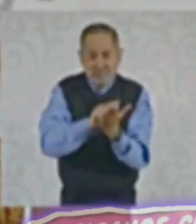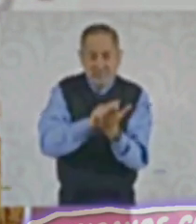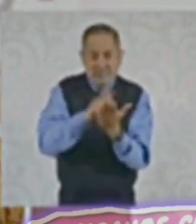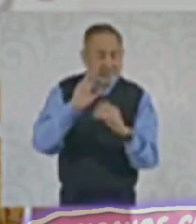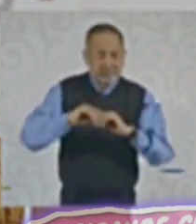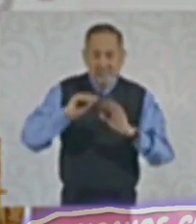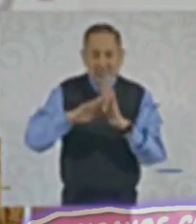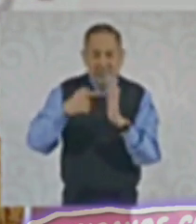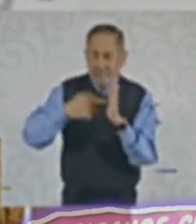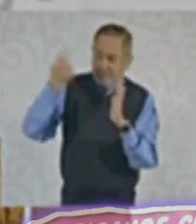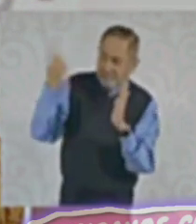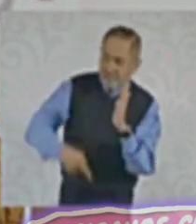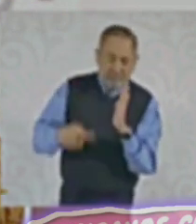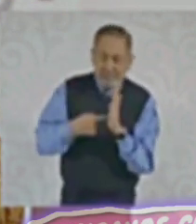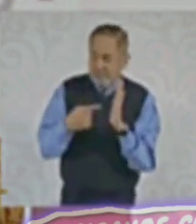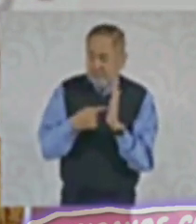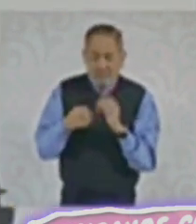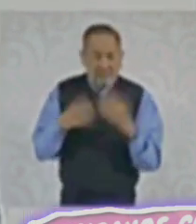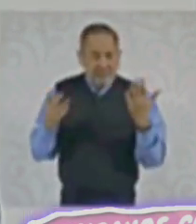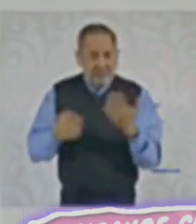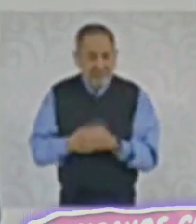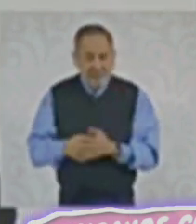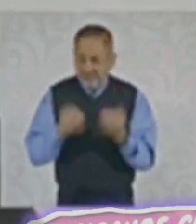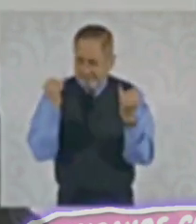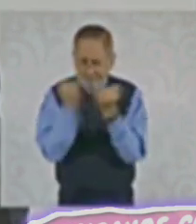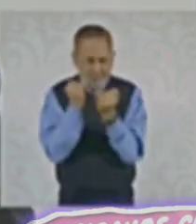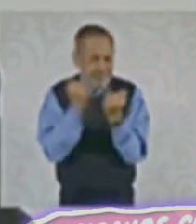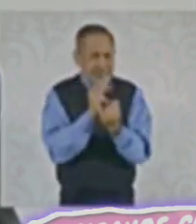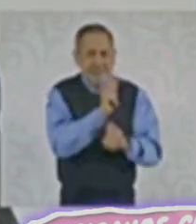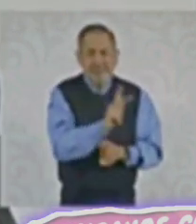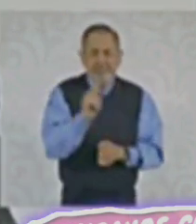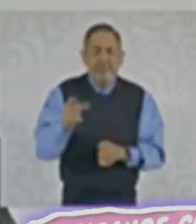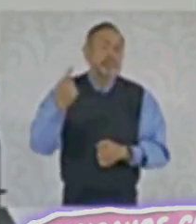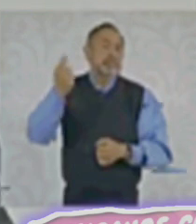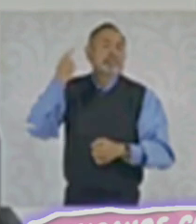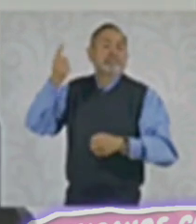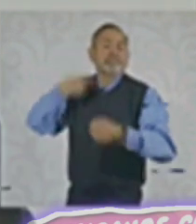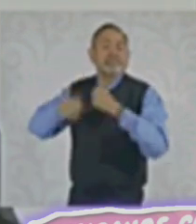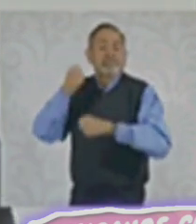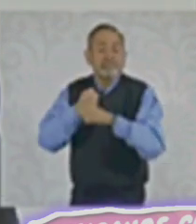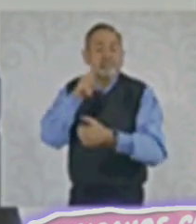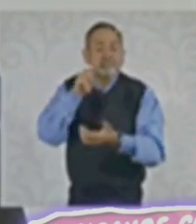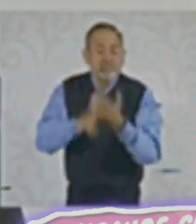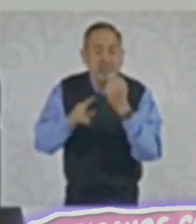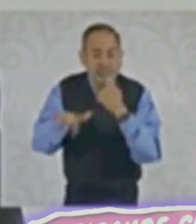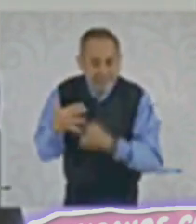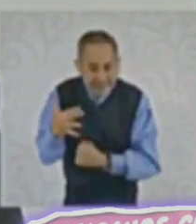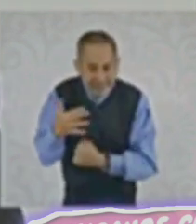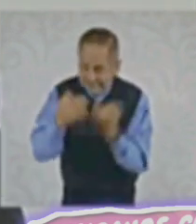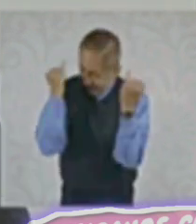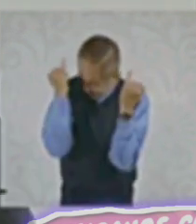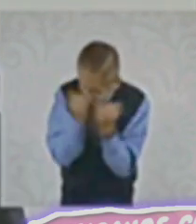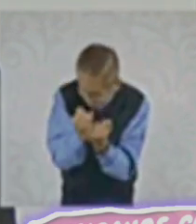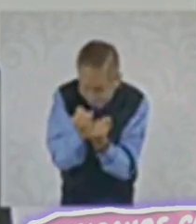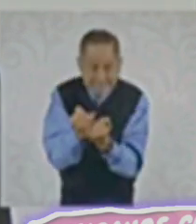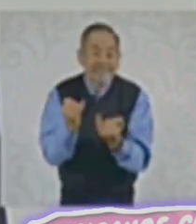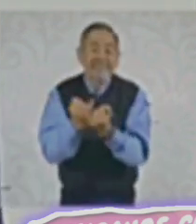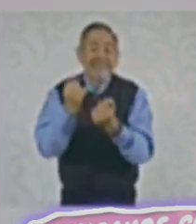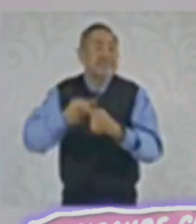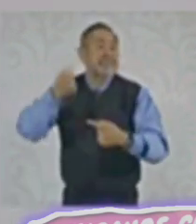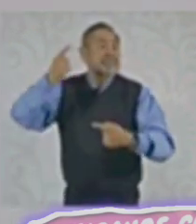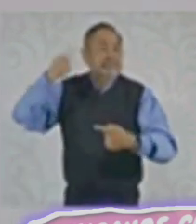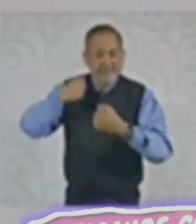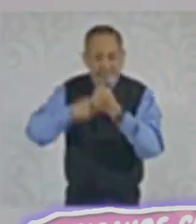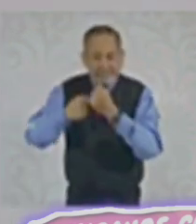Procedimientos Electorales. Igual que se hizo en el 2015, igual que se hizo en el